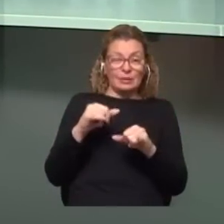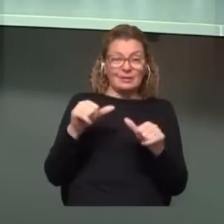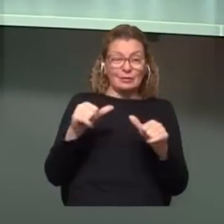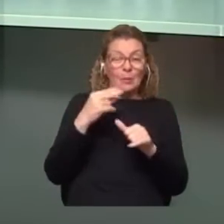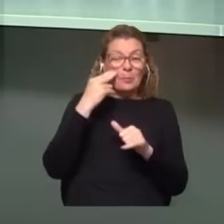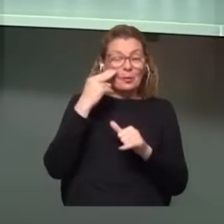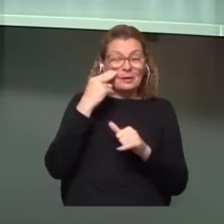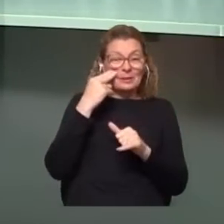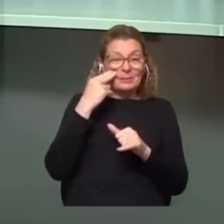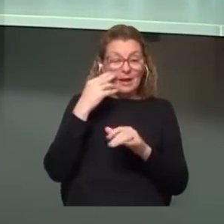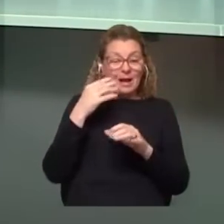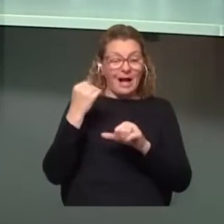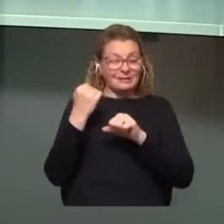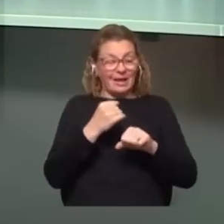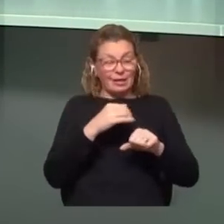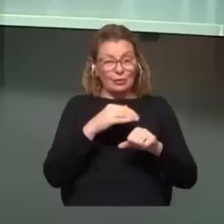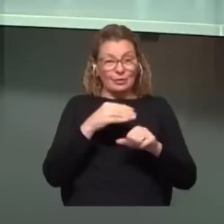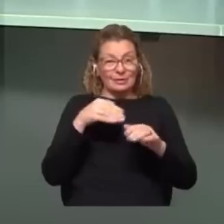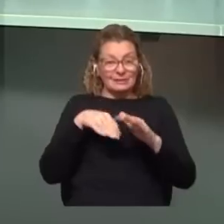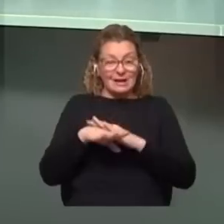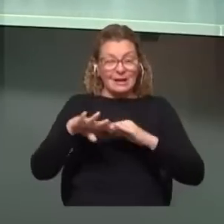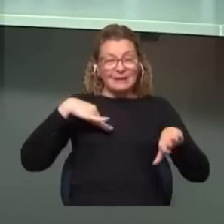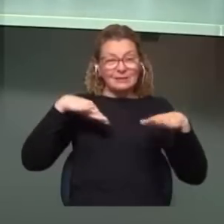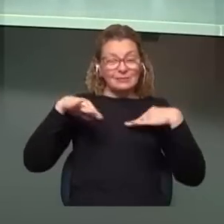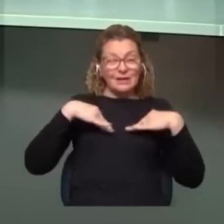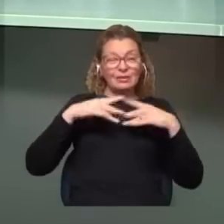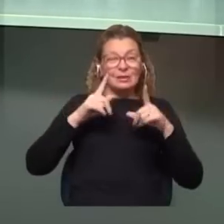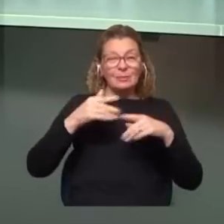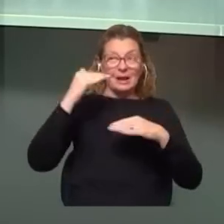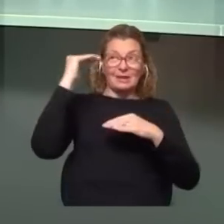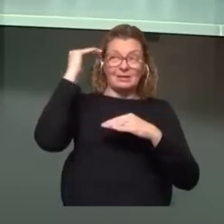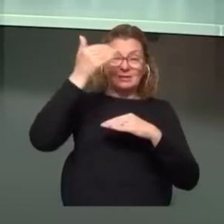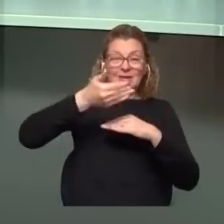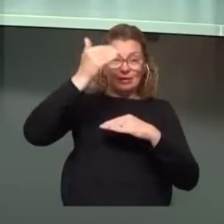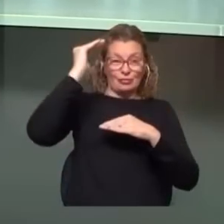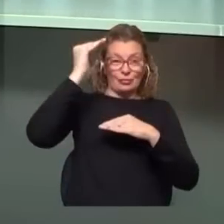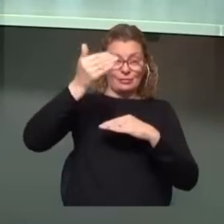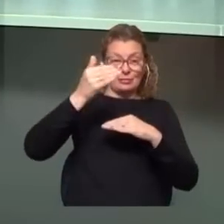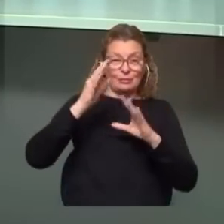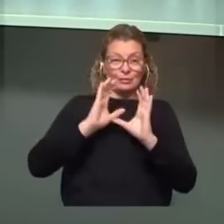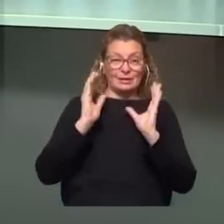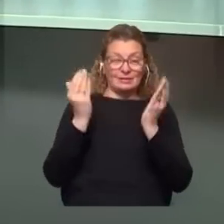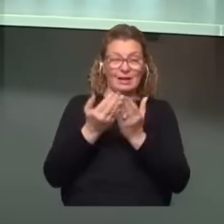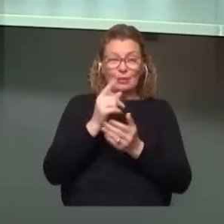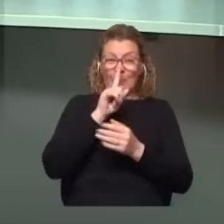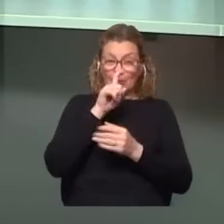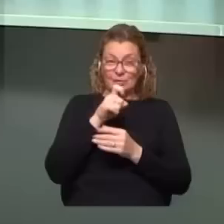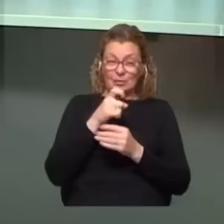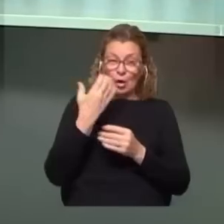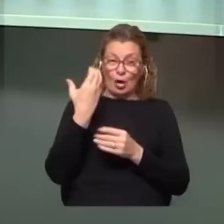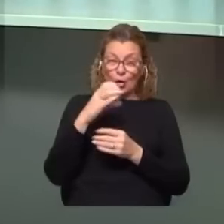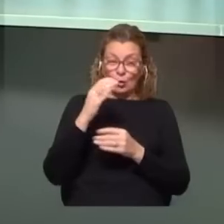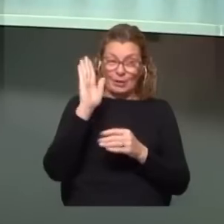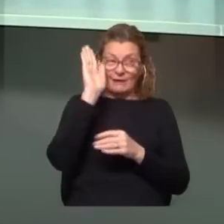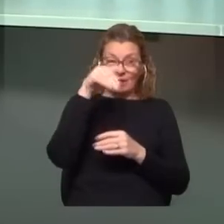una afectación de la barbacoa la sala de gimnasio y también del techo de uno de los estadios cerrados más grandes de Montevideo a nivel de Clubes